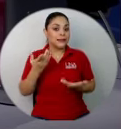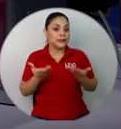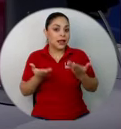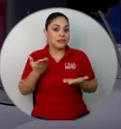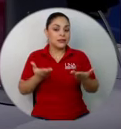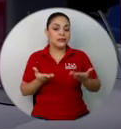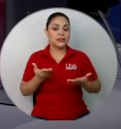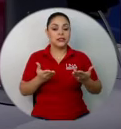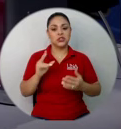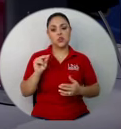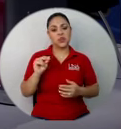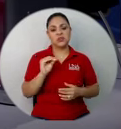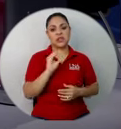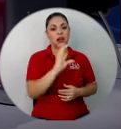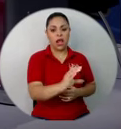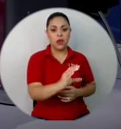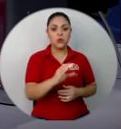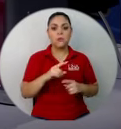pueden tener a lo interno de